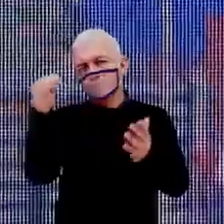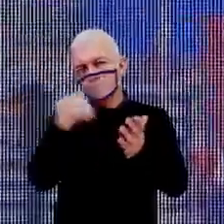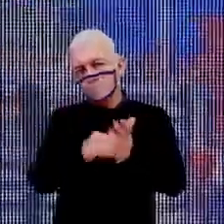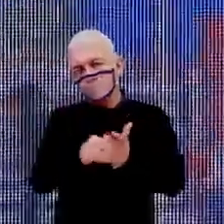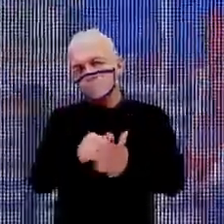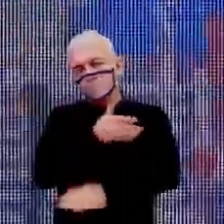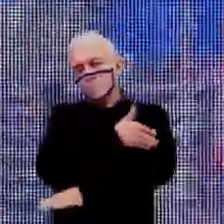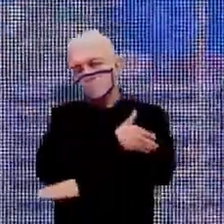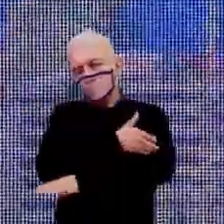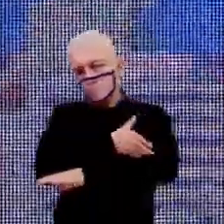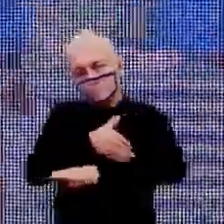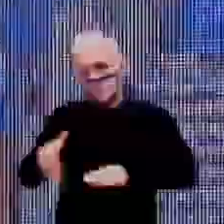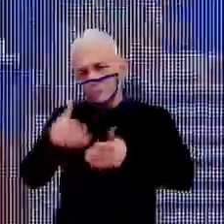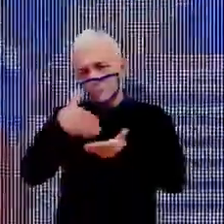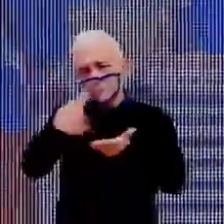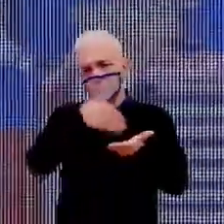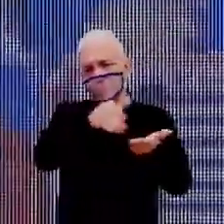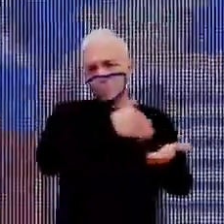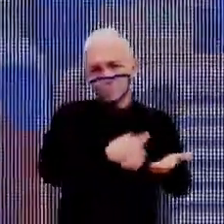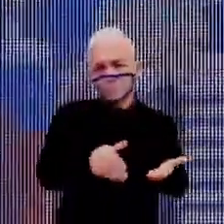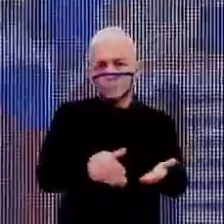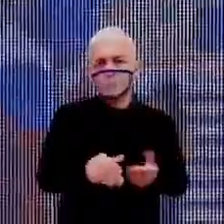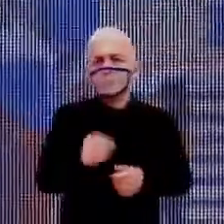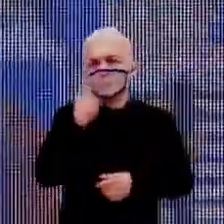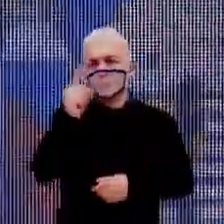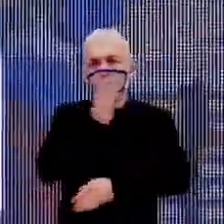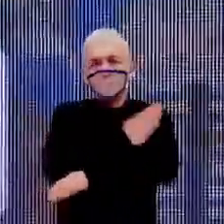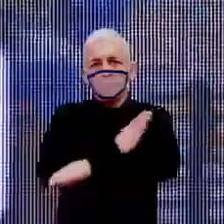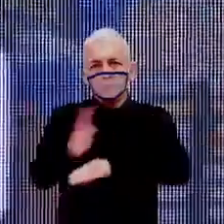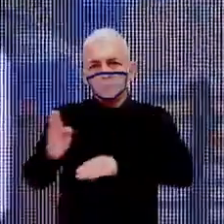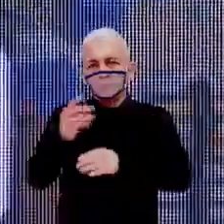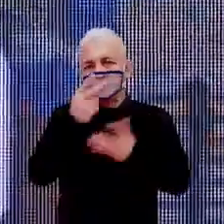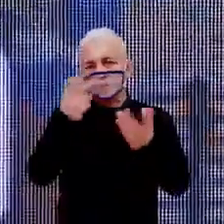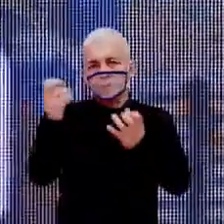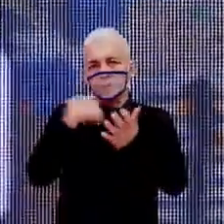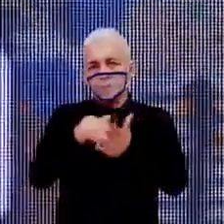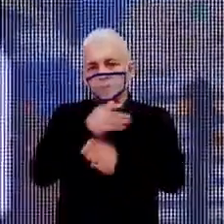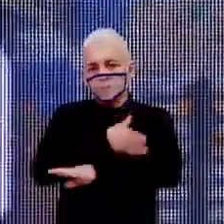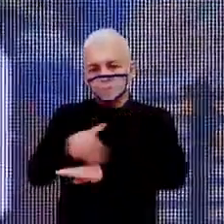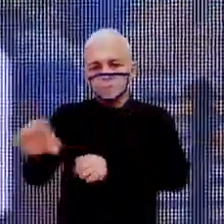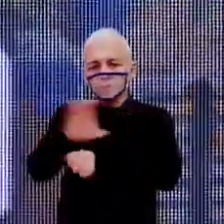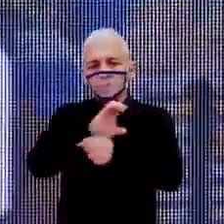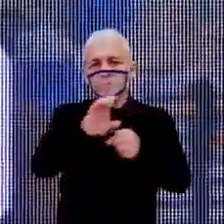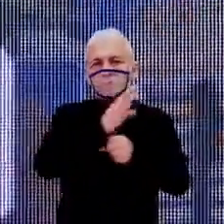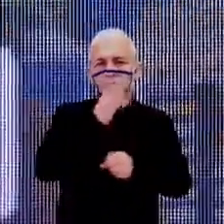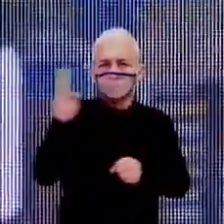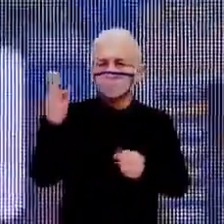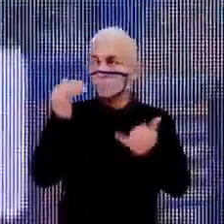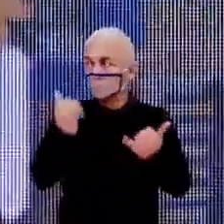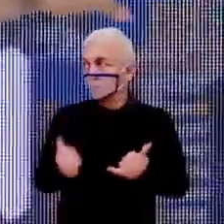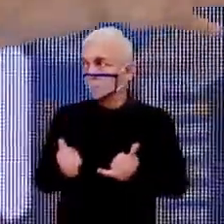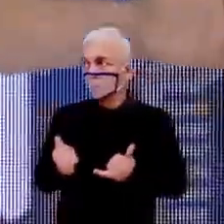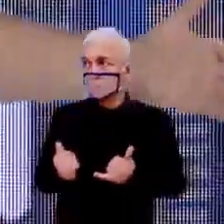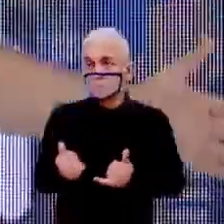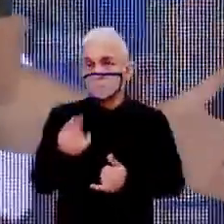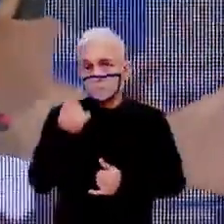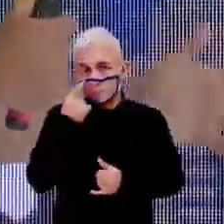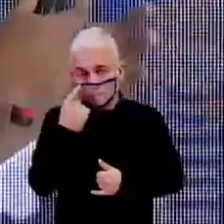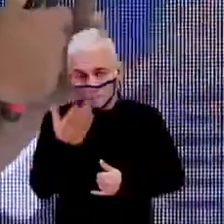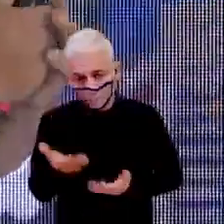1.200.000 millones de inversión a lo largo de estos 13 años. Yo quisiera que esta ciudad, de verdad, hoy con esto